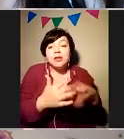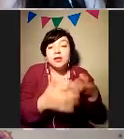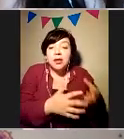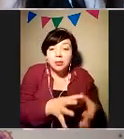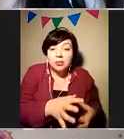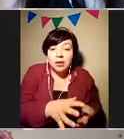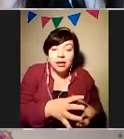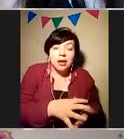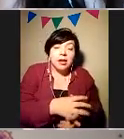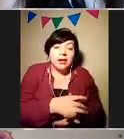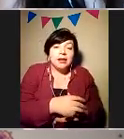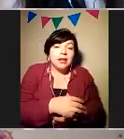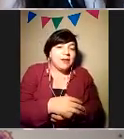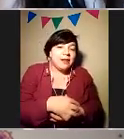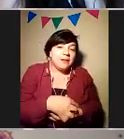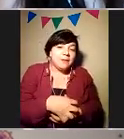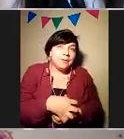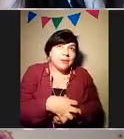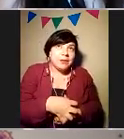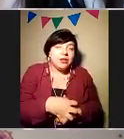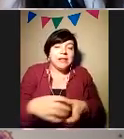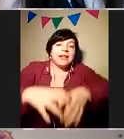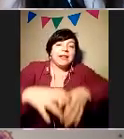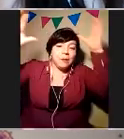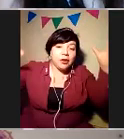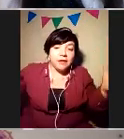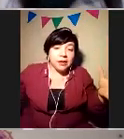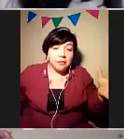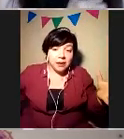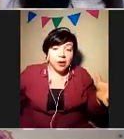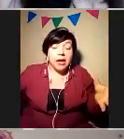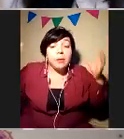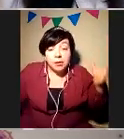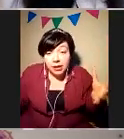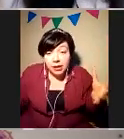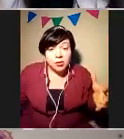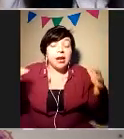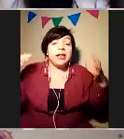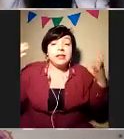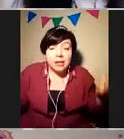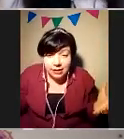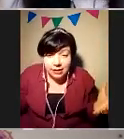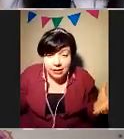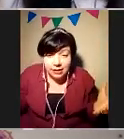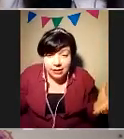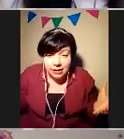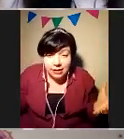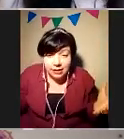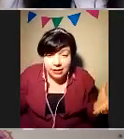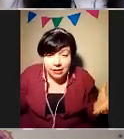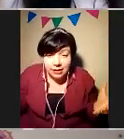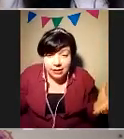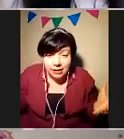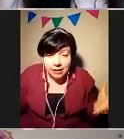Y vamos a hablar, yo creo que a eso hay que apuntar, que tal vez no va a ser el cambio global de inmediato, hay que apuntar a eso, hay que hacer la